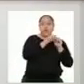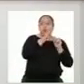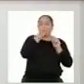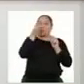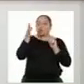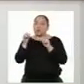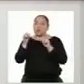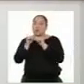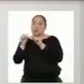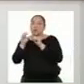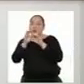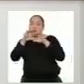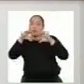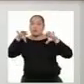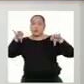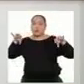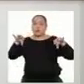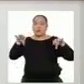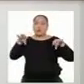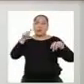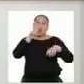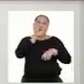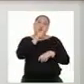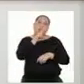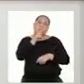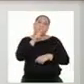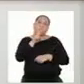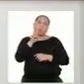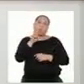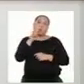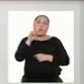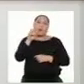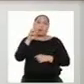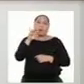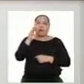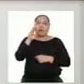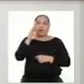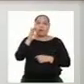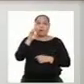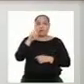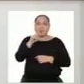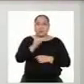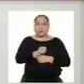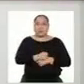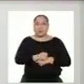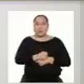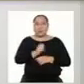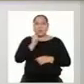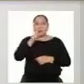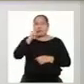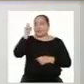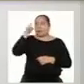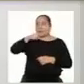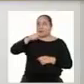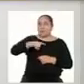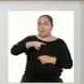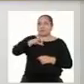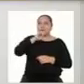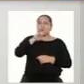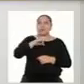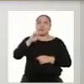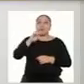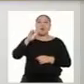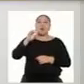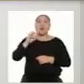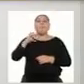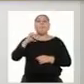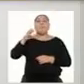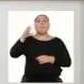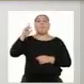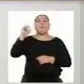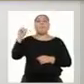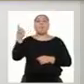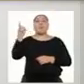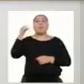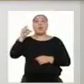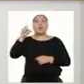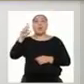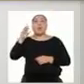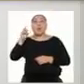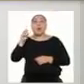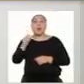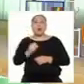contienen una o más variables. Y para nuestra situación, necesitaríamos utilizar ecuaciones de primer grado o